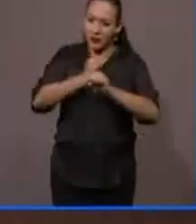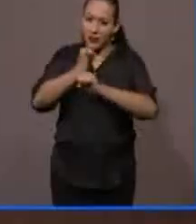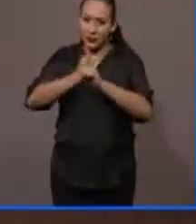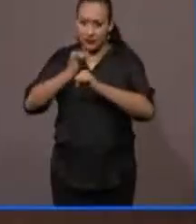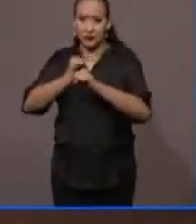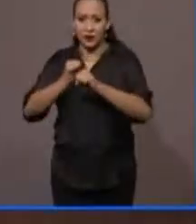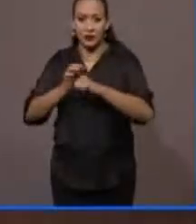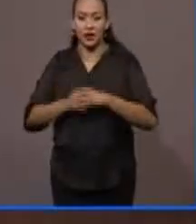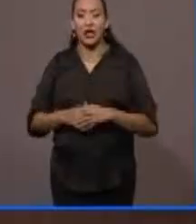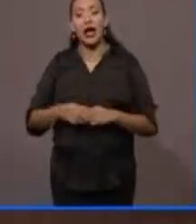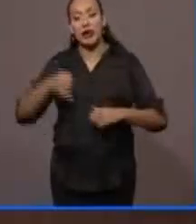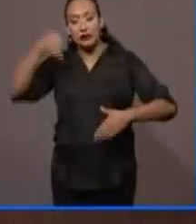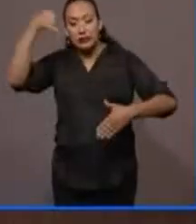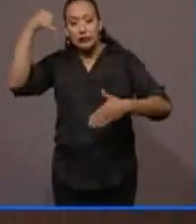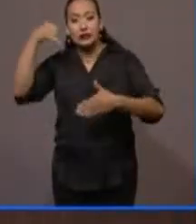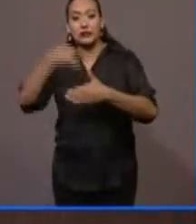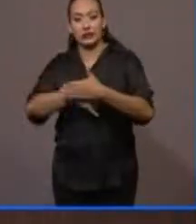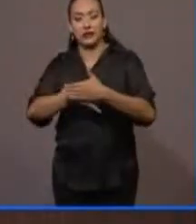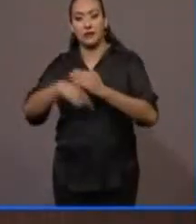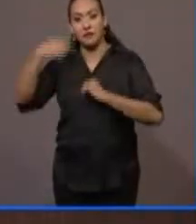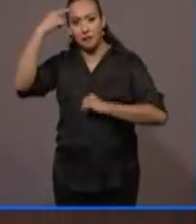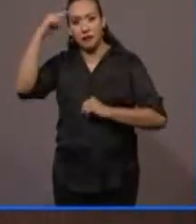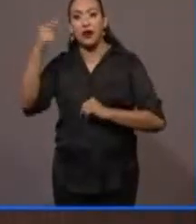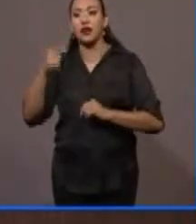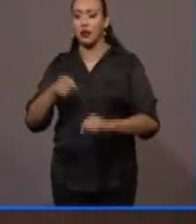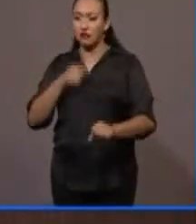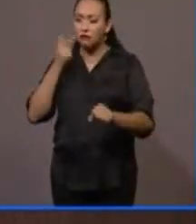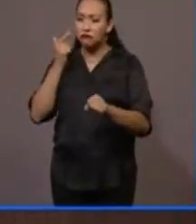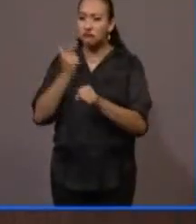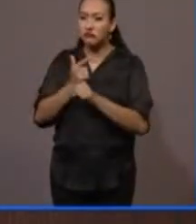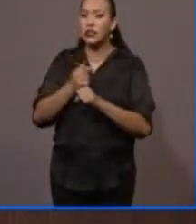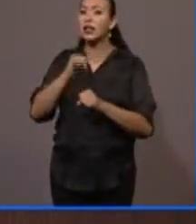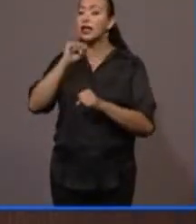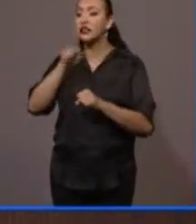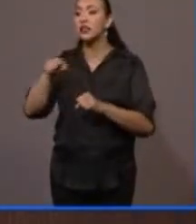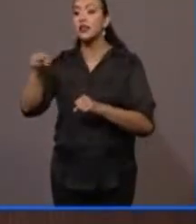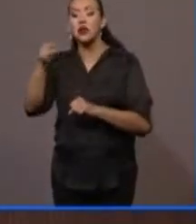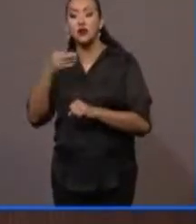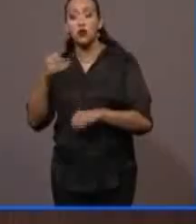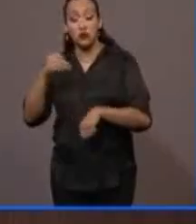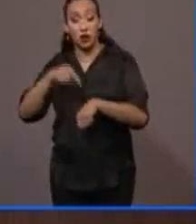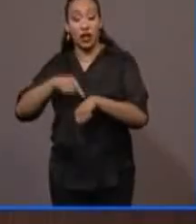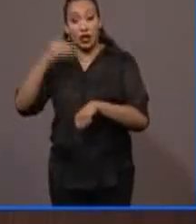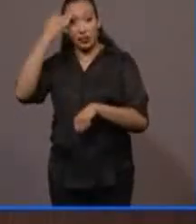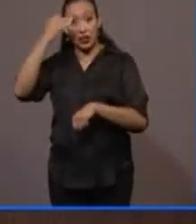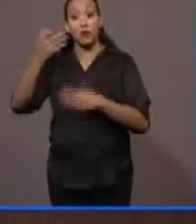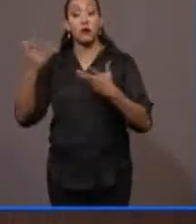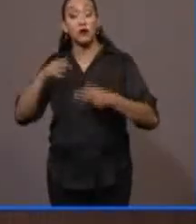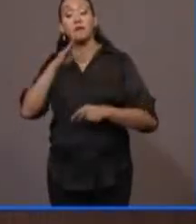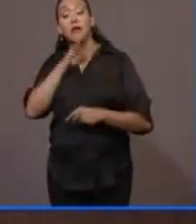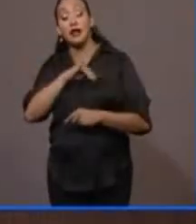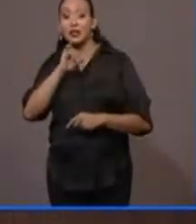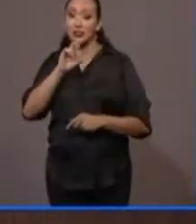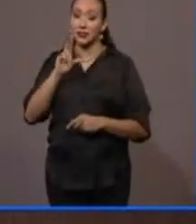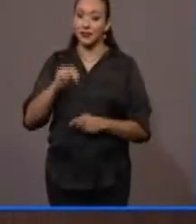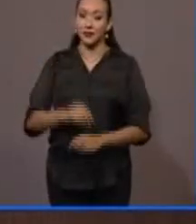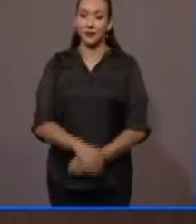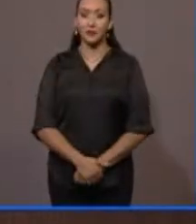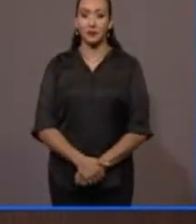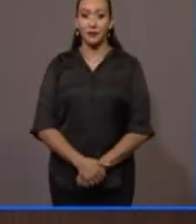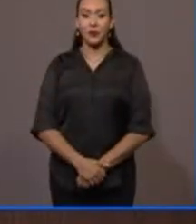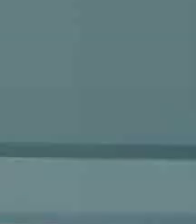hechos denunciados de manera exhaustiva con el fin de determinar si incurrieron en los hechos ilícitos